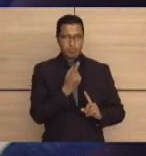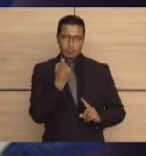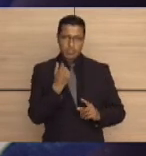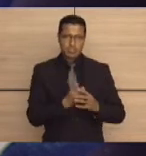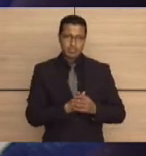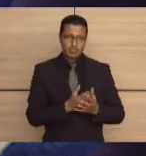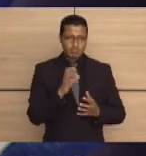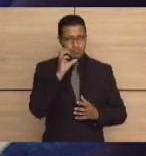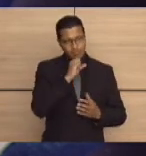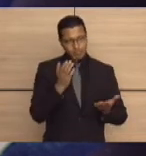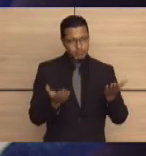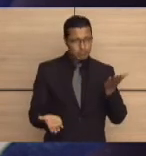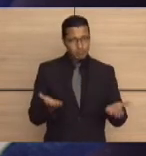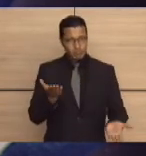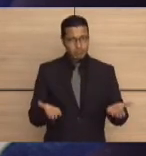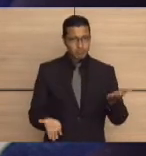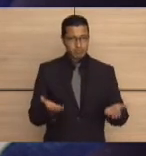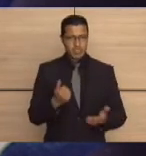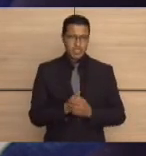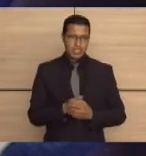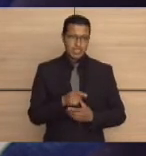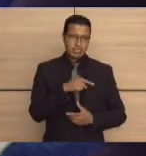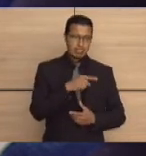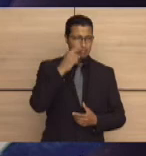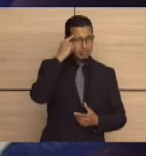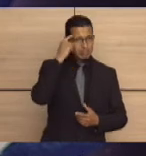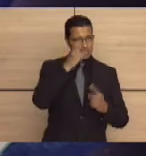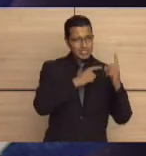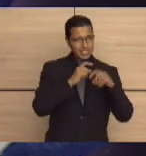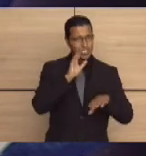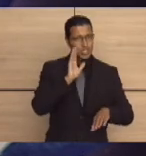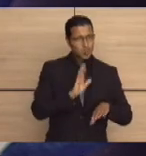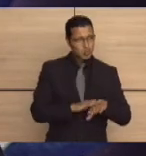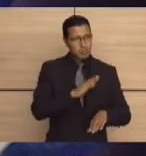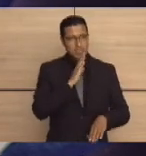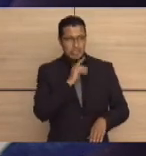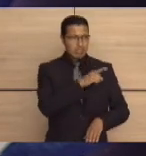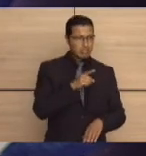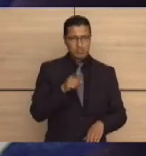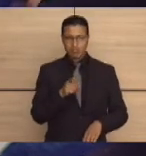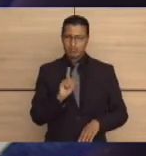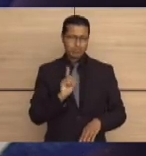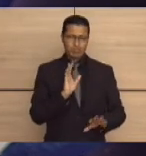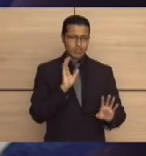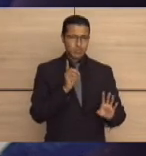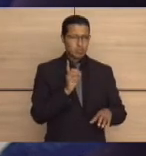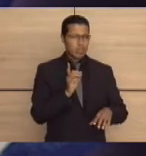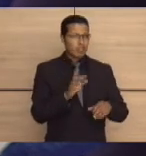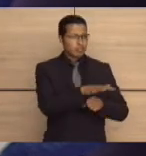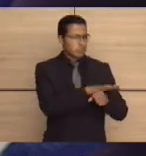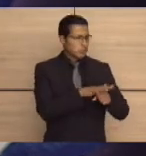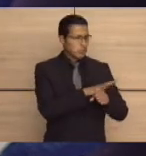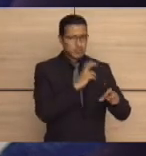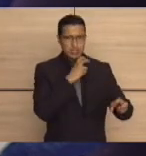cosas hay que mirarlas en su complejidad. Y no creo que eso sea culpa de tal o cual señor, había muchas dificultades, los